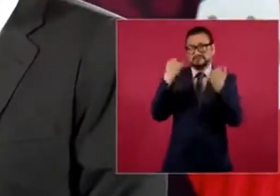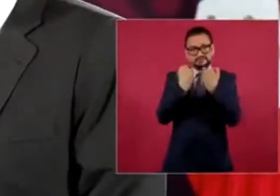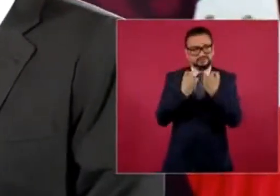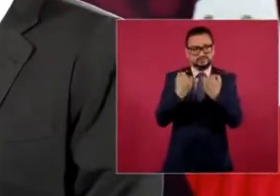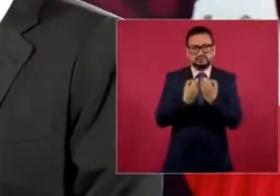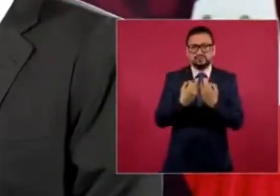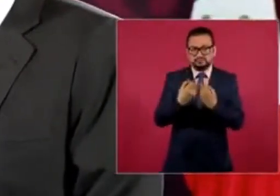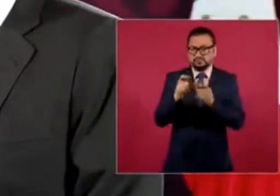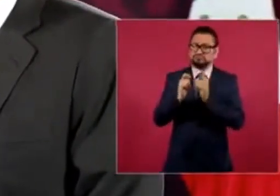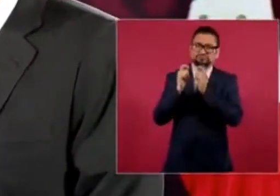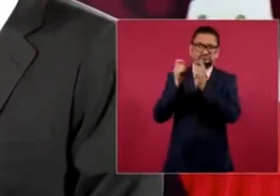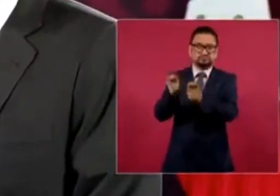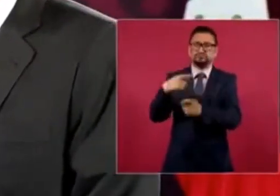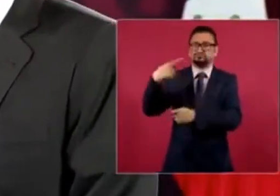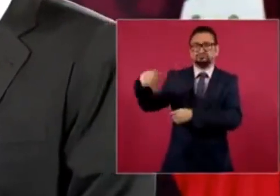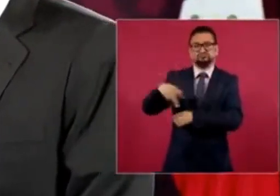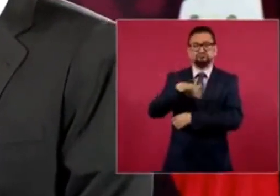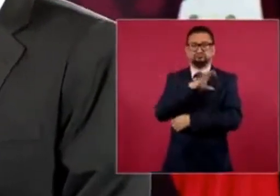favorita,